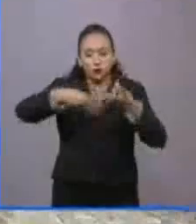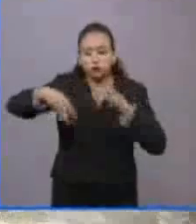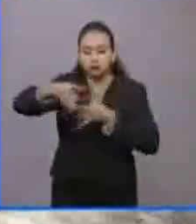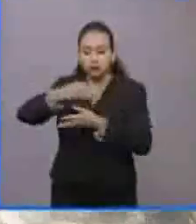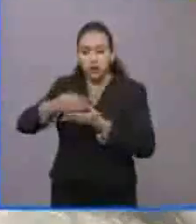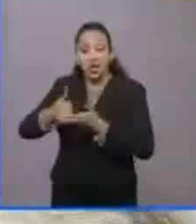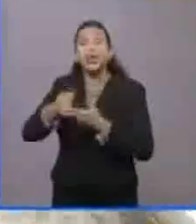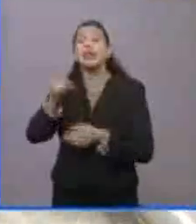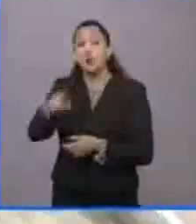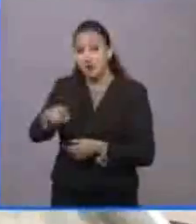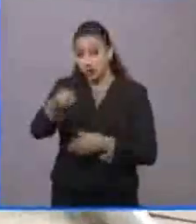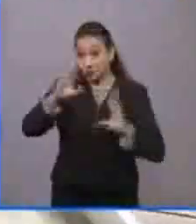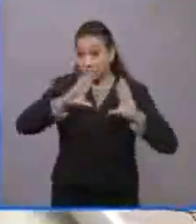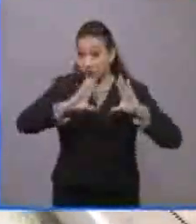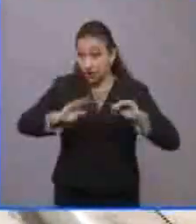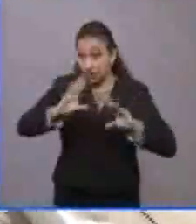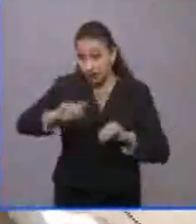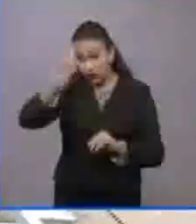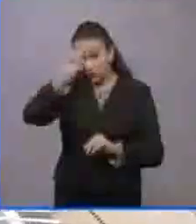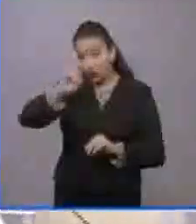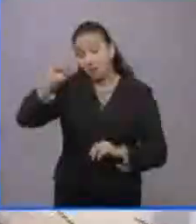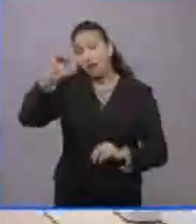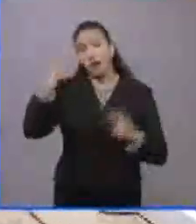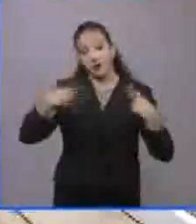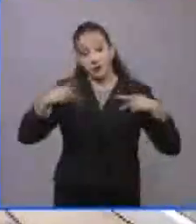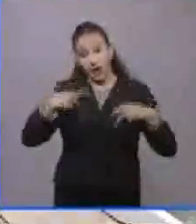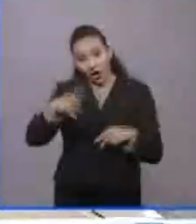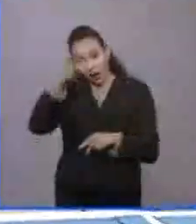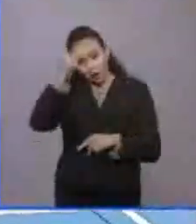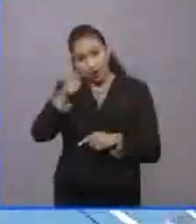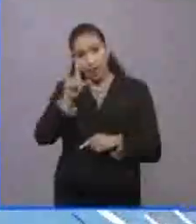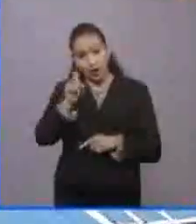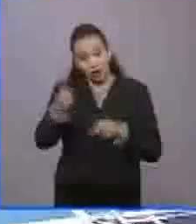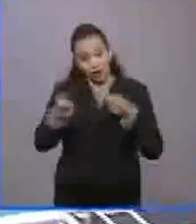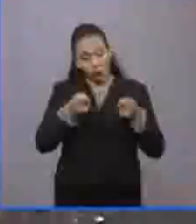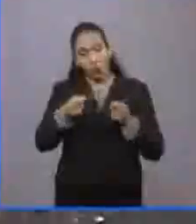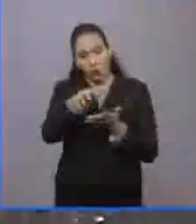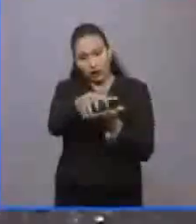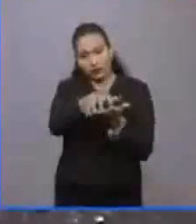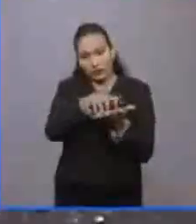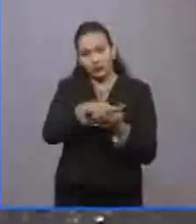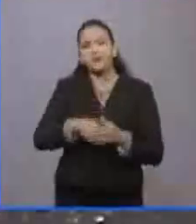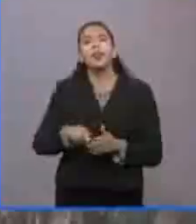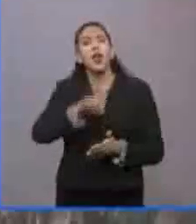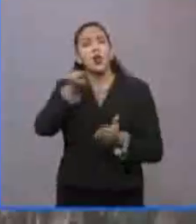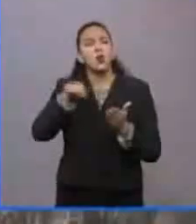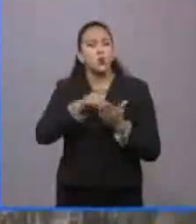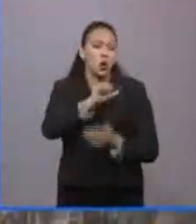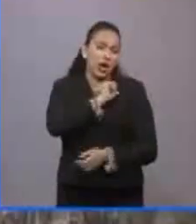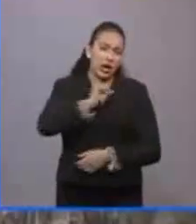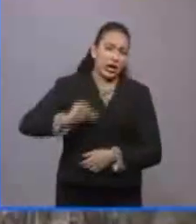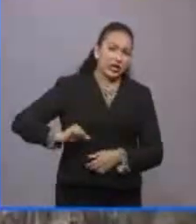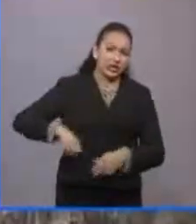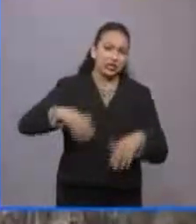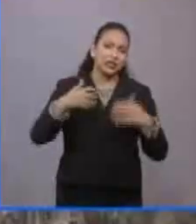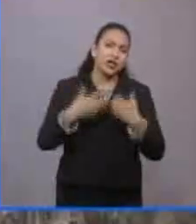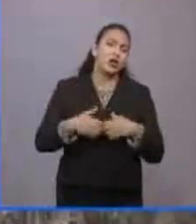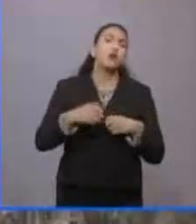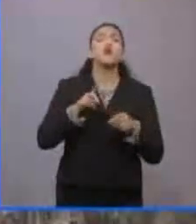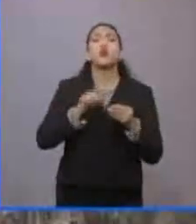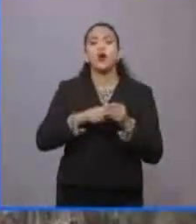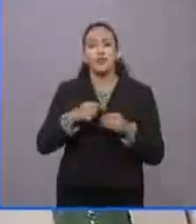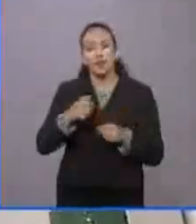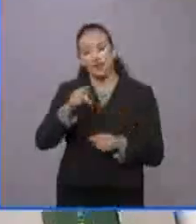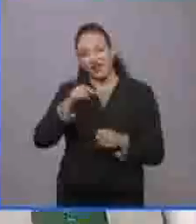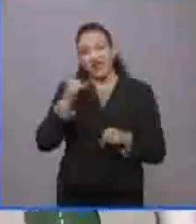conciencia en la población sobre el cuidado del agua. Las alcaldías más afectadas por la escasez de agua en la Ciudad de México son